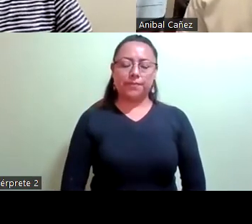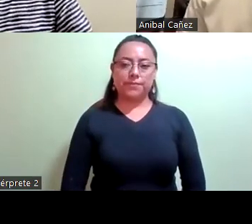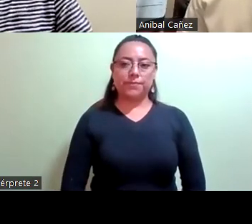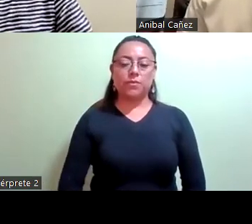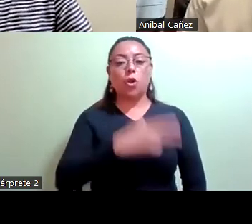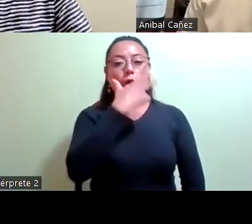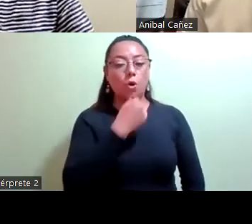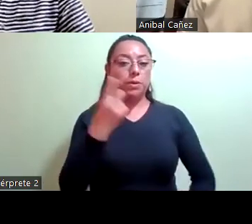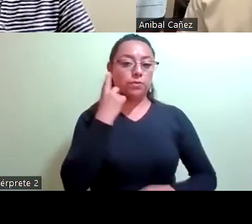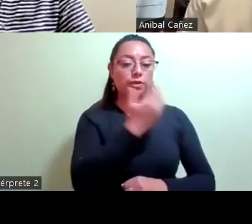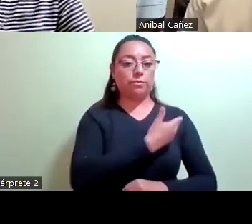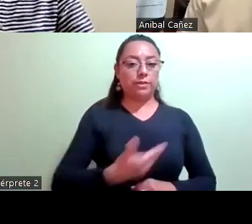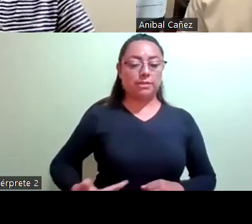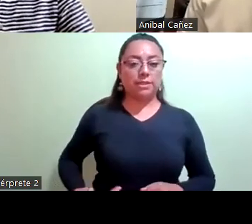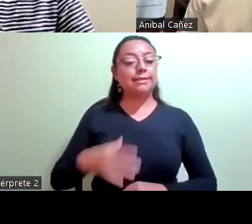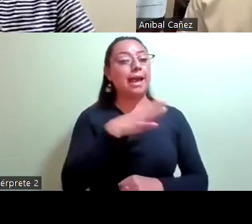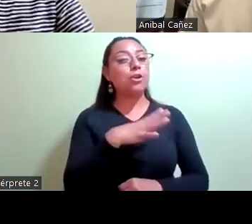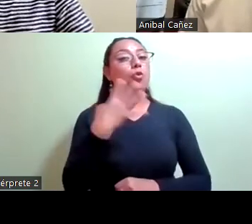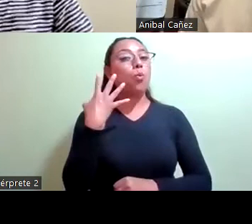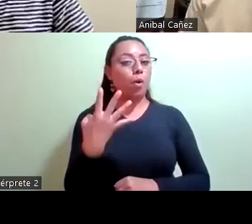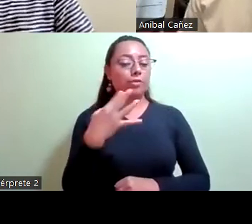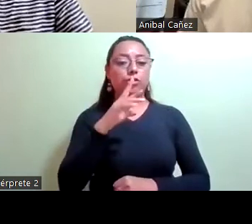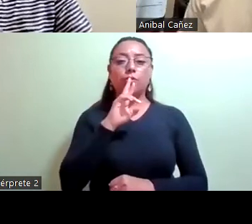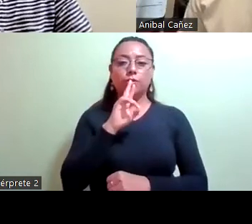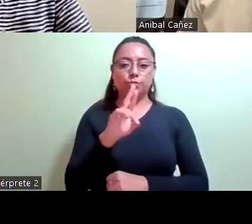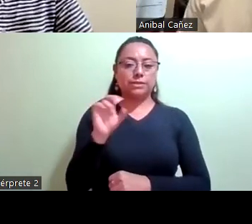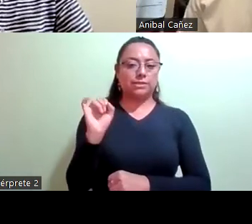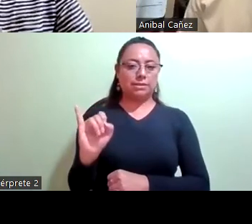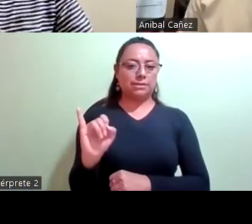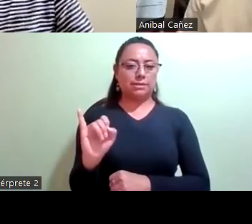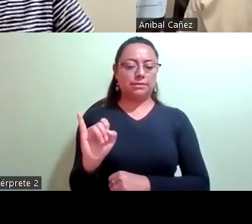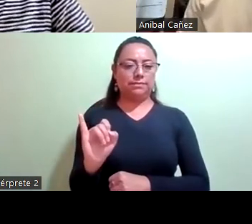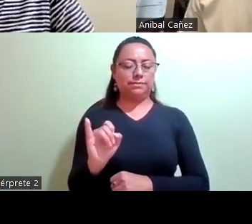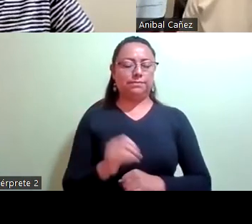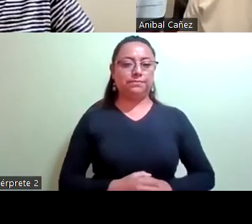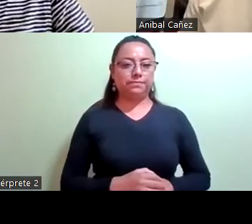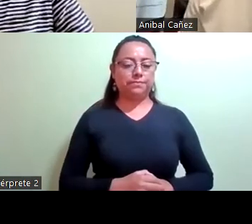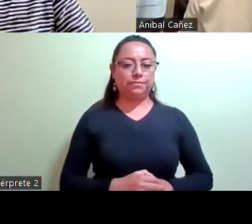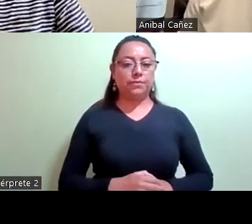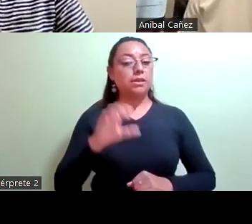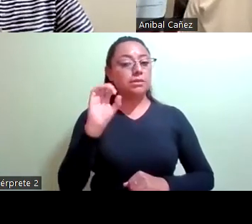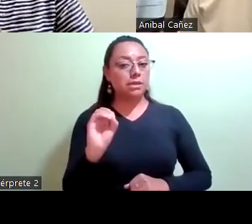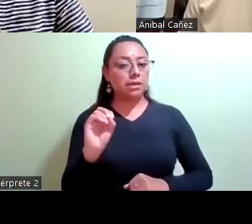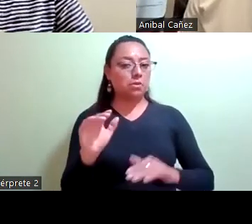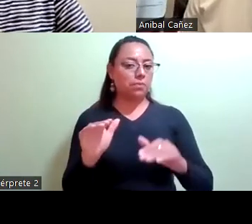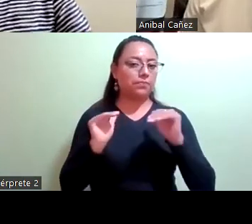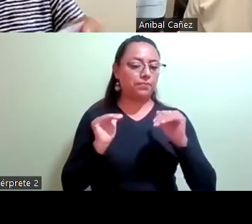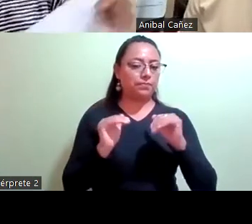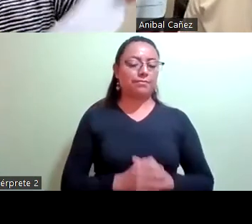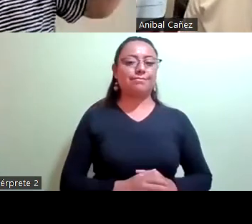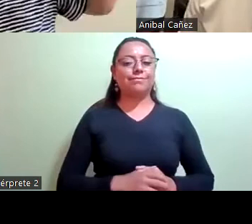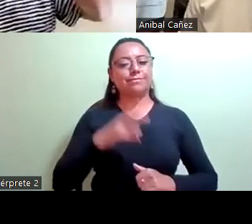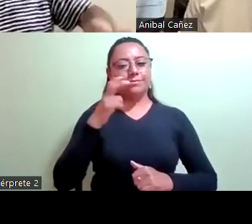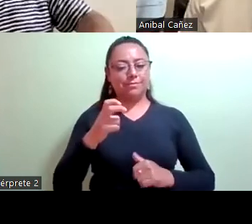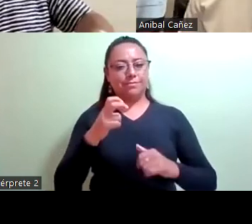Diputado presidente, existen 4 votos a favor. Sí, 0 abstenciones. Aprueba el documento